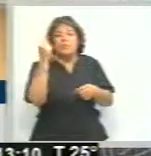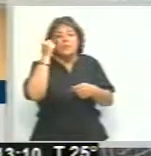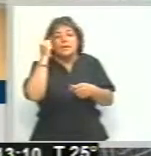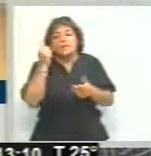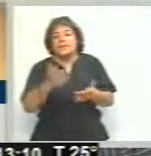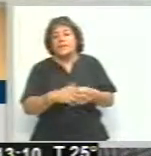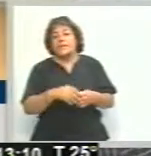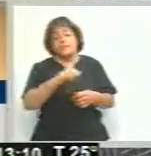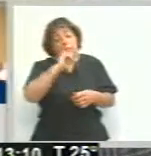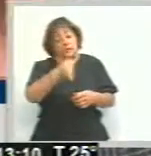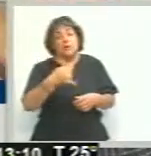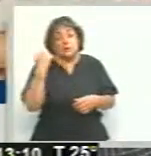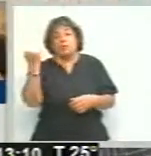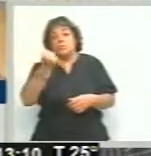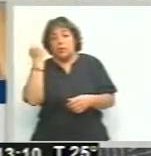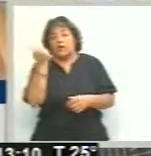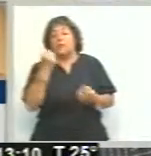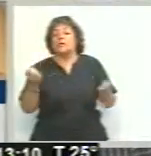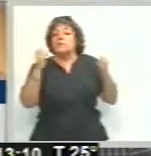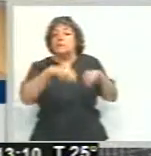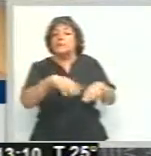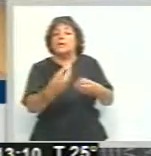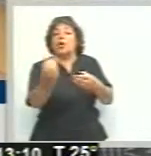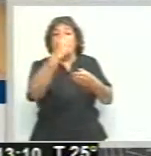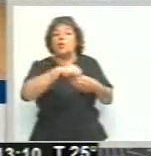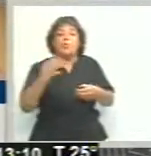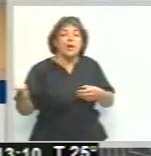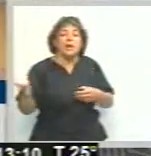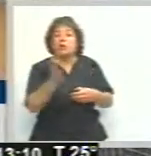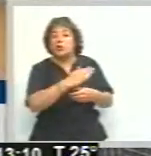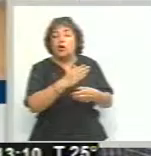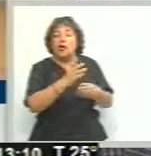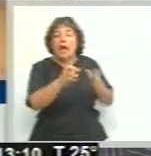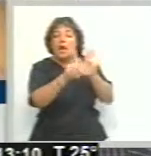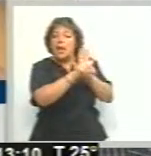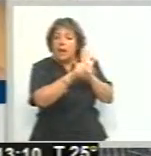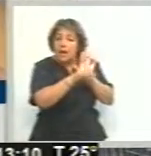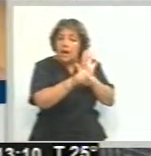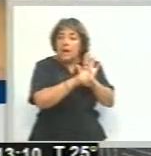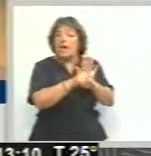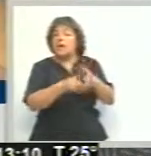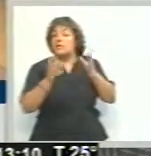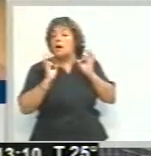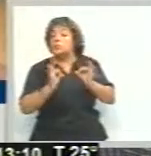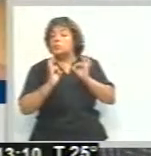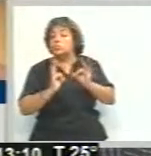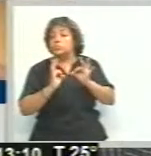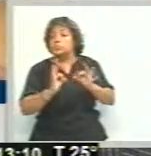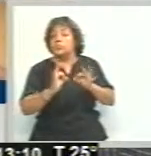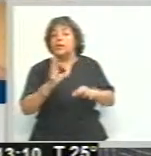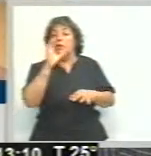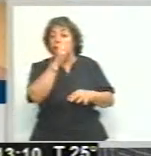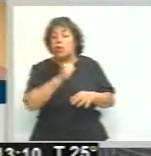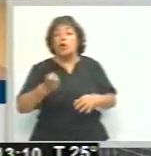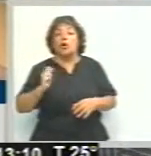es importantísimo porque se empieza ya a incorporar toda la normativa que está hace un tiempo vigente. En el Código